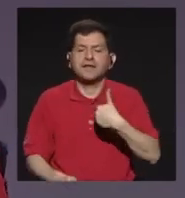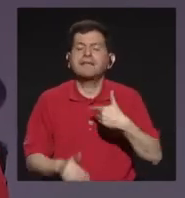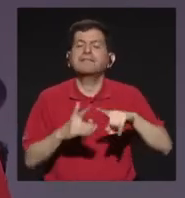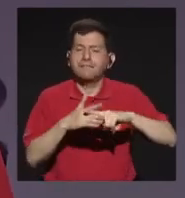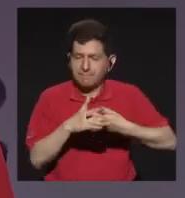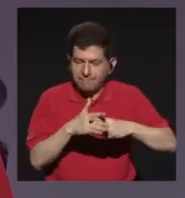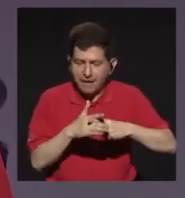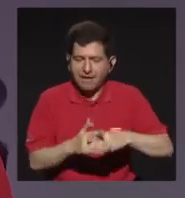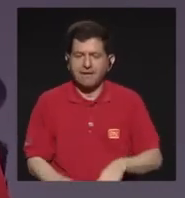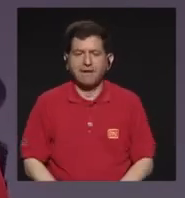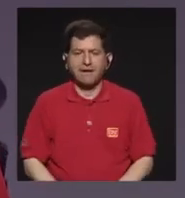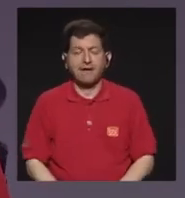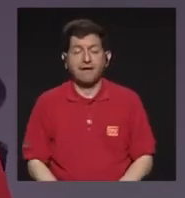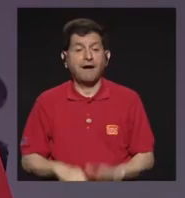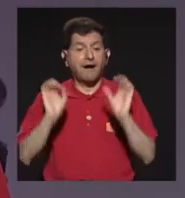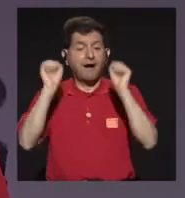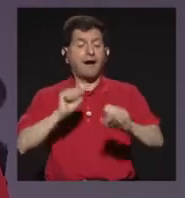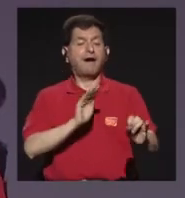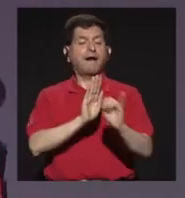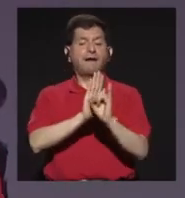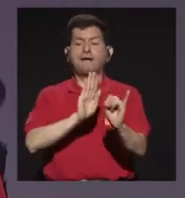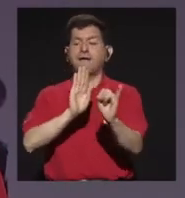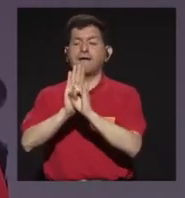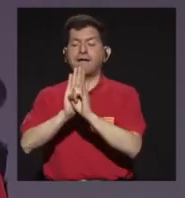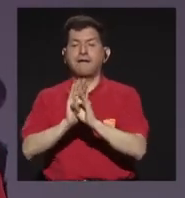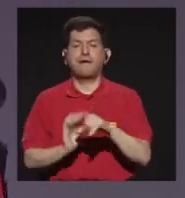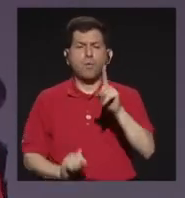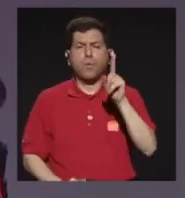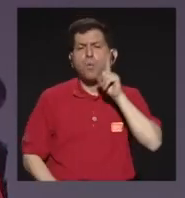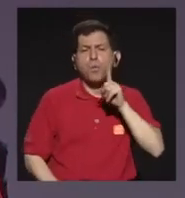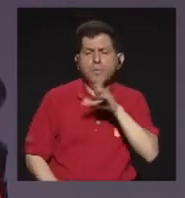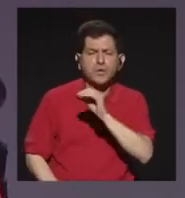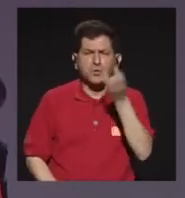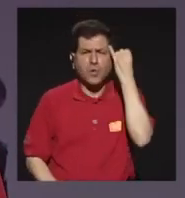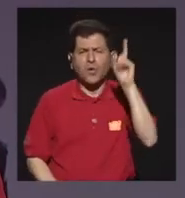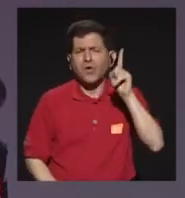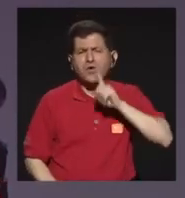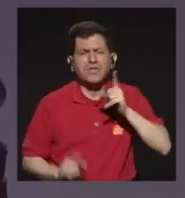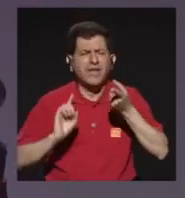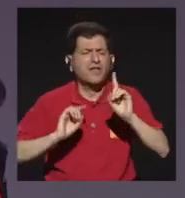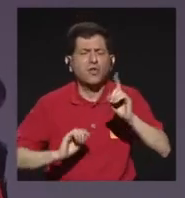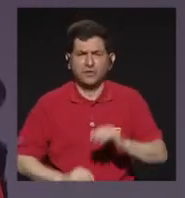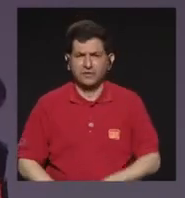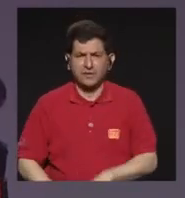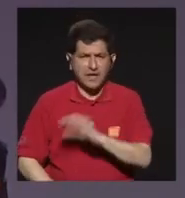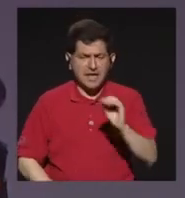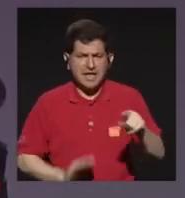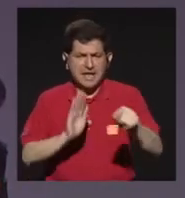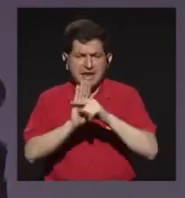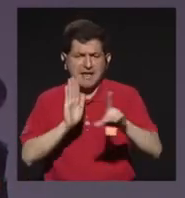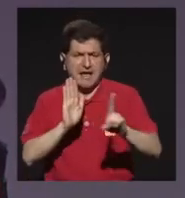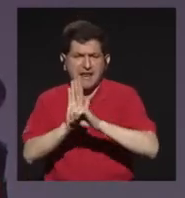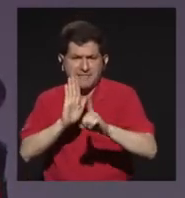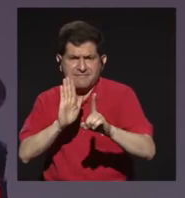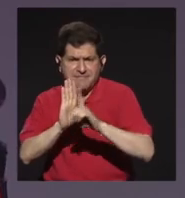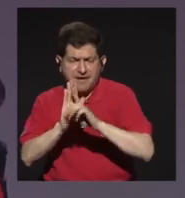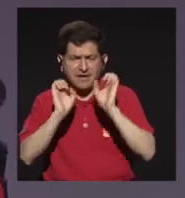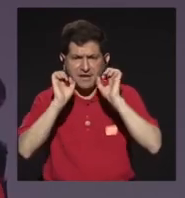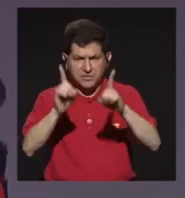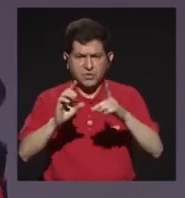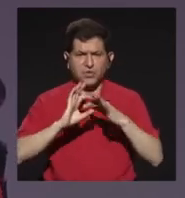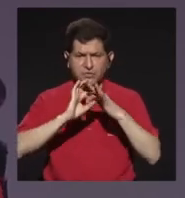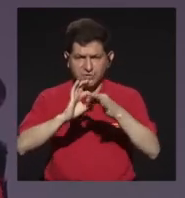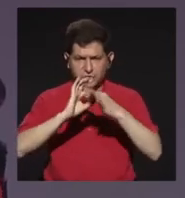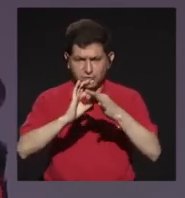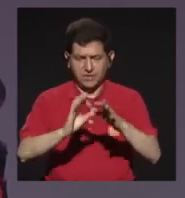herramientas para poder identificar dónde hay un mito, dónde hay un prejuicio y dónde se está negando el derecho a la educación para